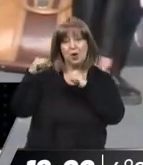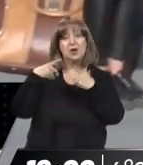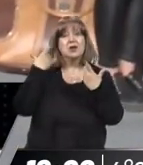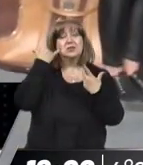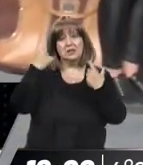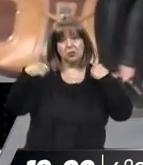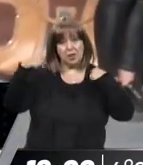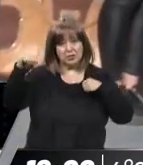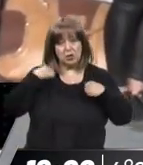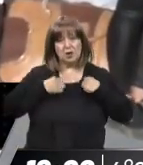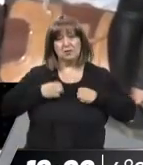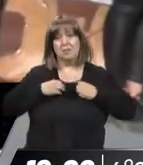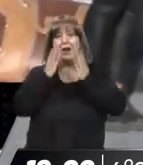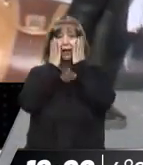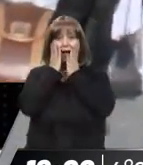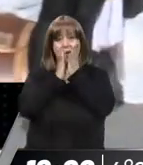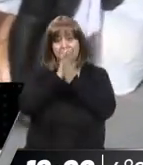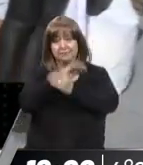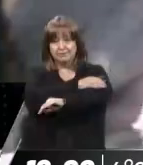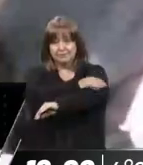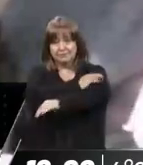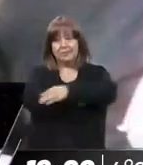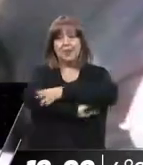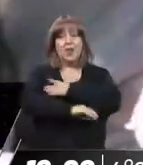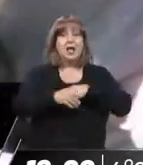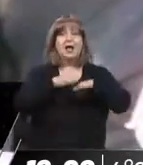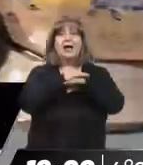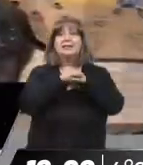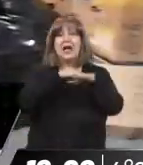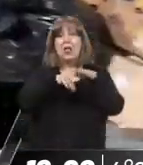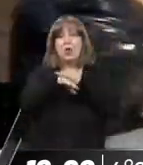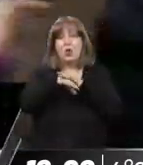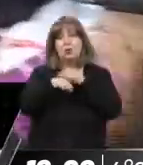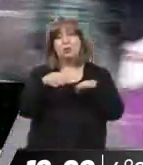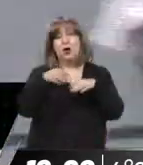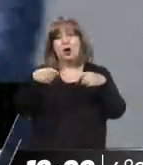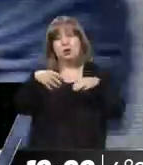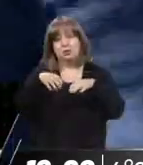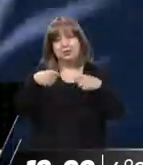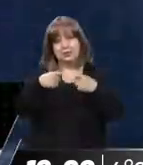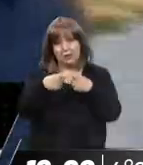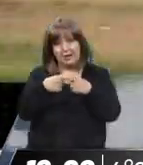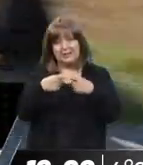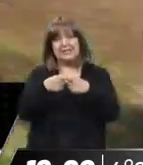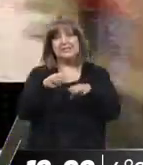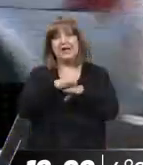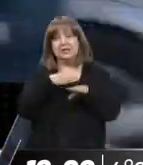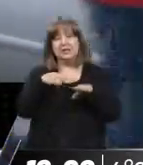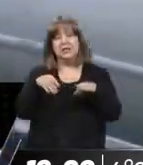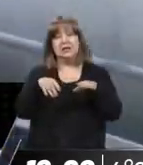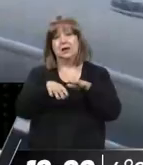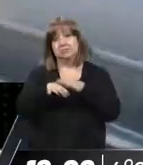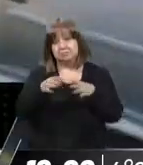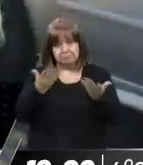calzado, etcétera. Todo lo que en una casa ya no es necesario o ya no está en uso, siempre es útil para otra persona. En esta